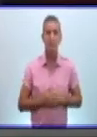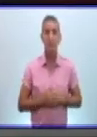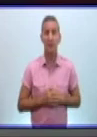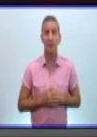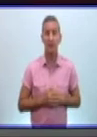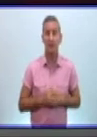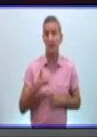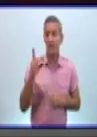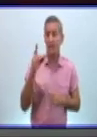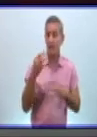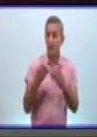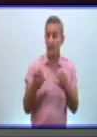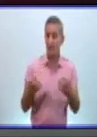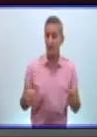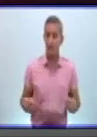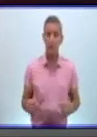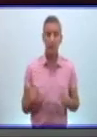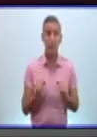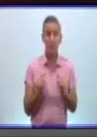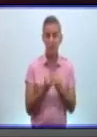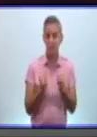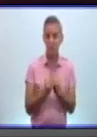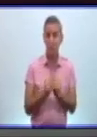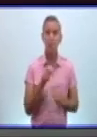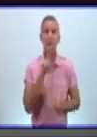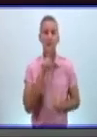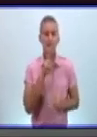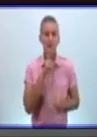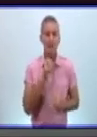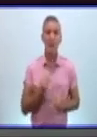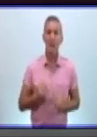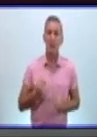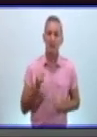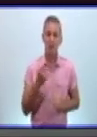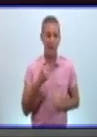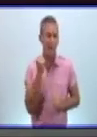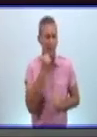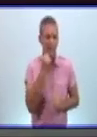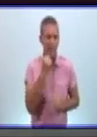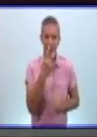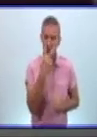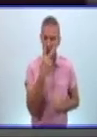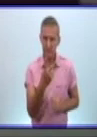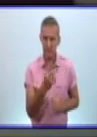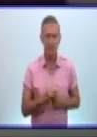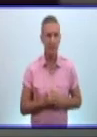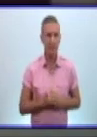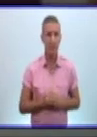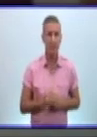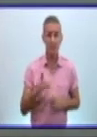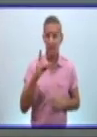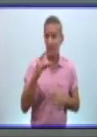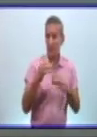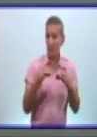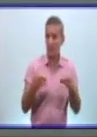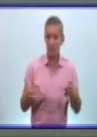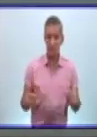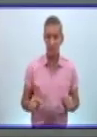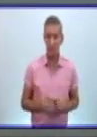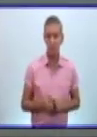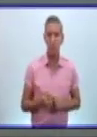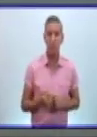Las disoluciones de sólidos en líquidos son las más comunes. Pero las disoluciones no se limitan solamente a este tipo de mezcla.